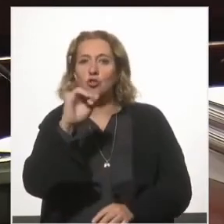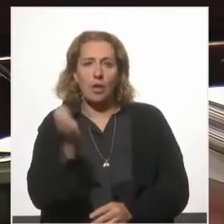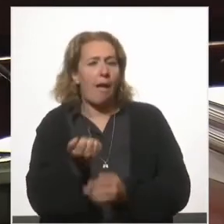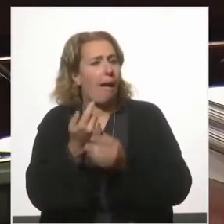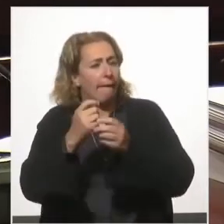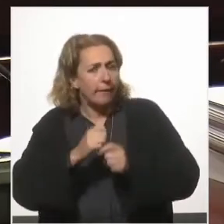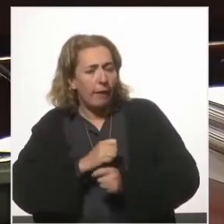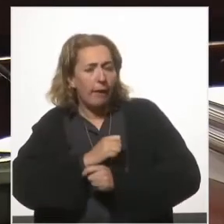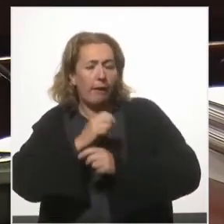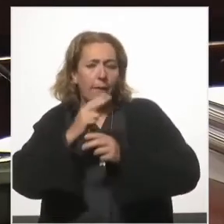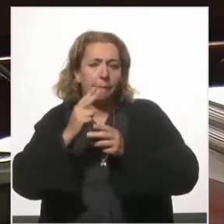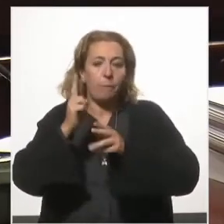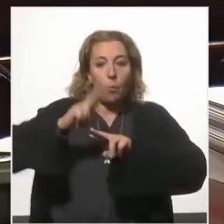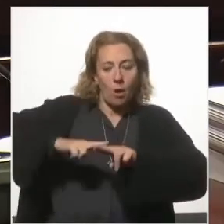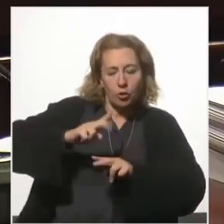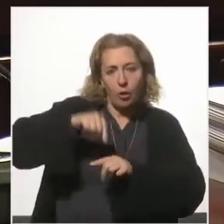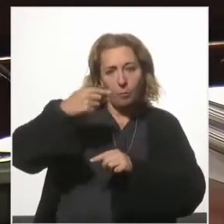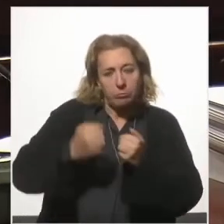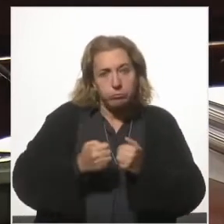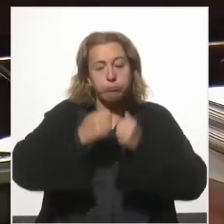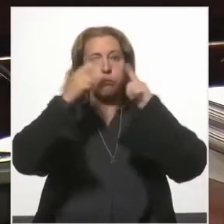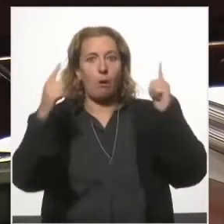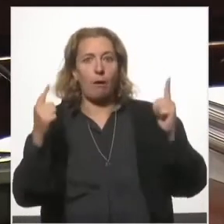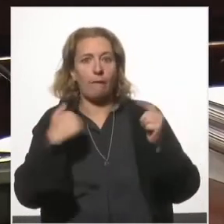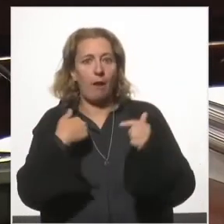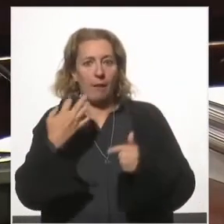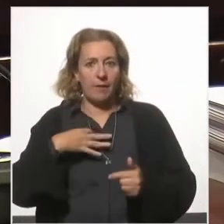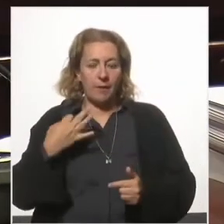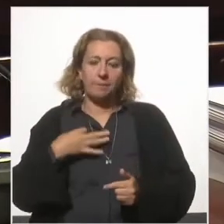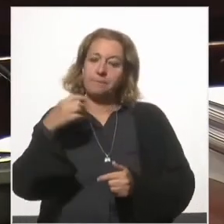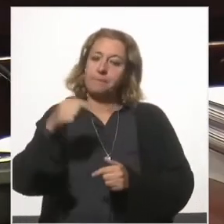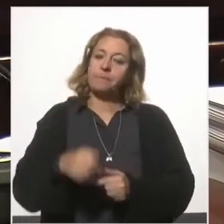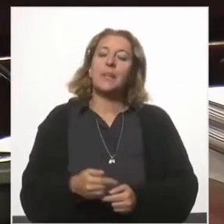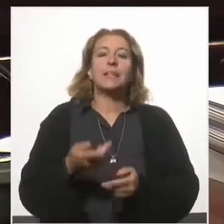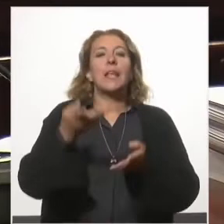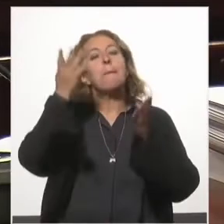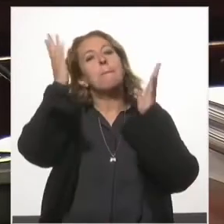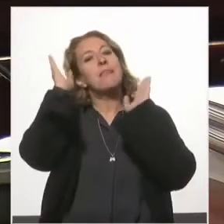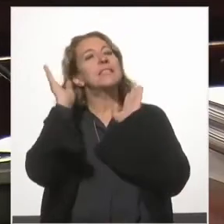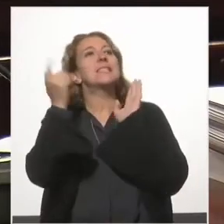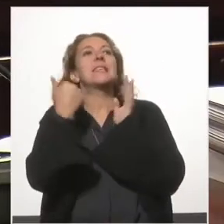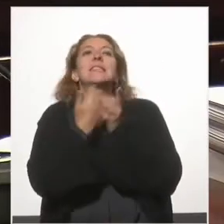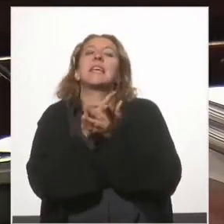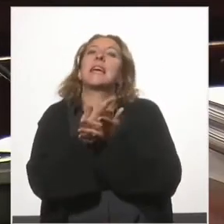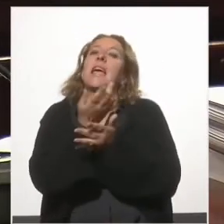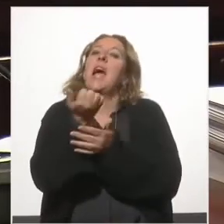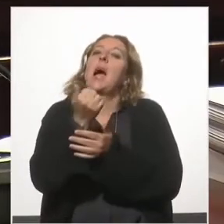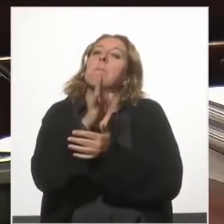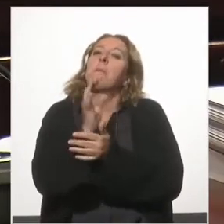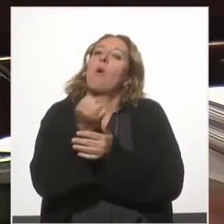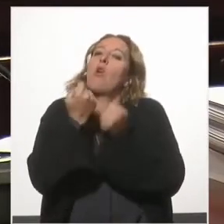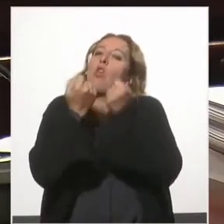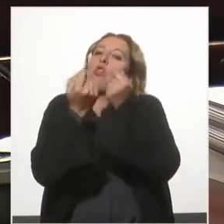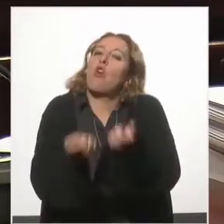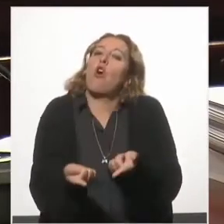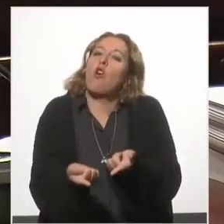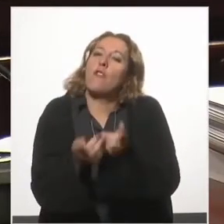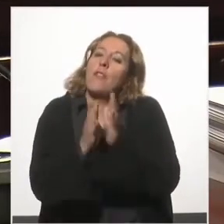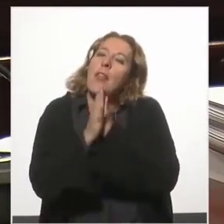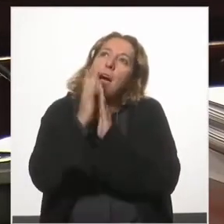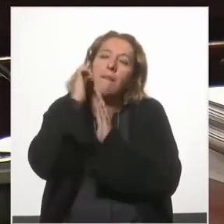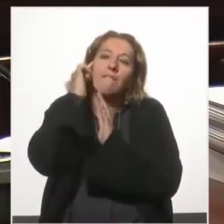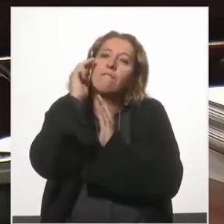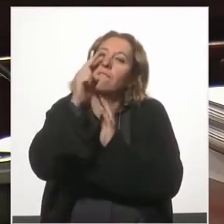Esta princesa a la que Apolo le reconoció el don de la profecía, pero por haberlo